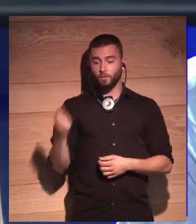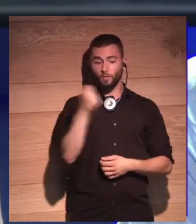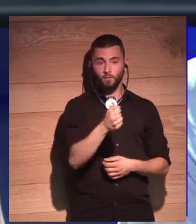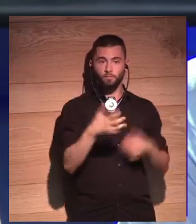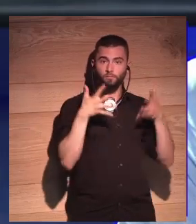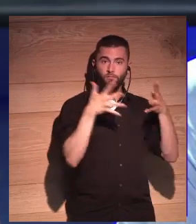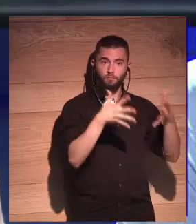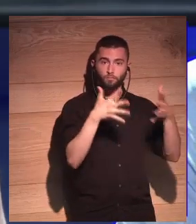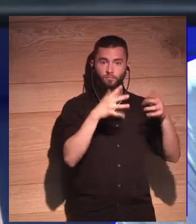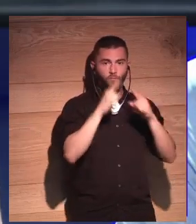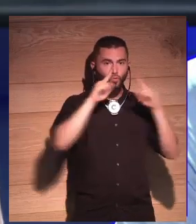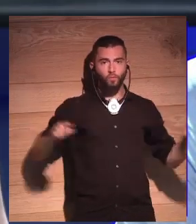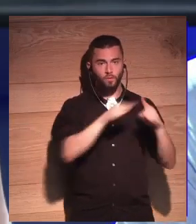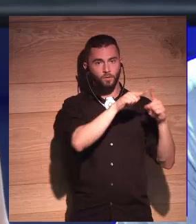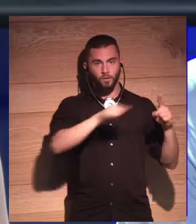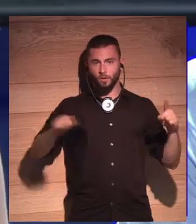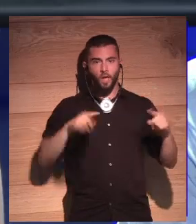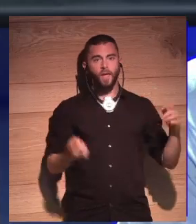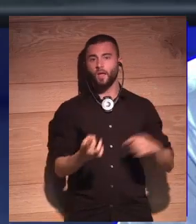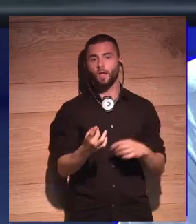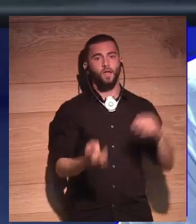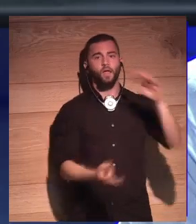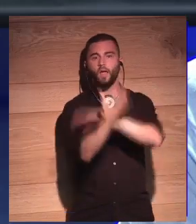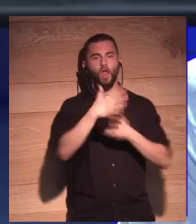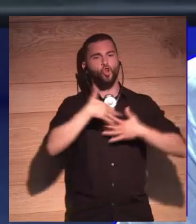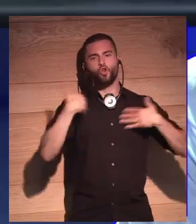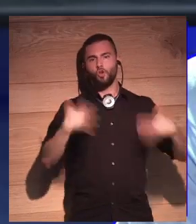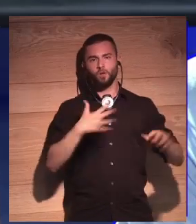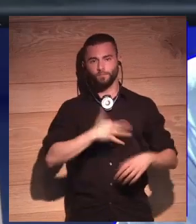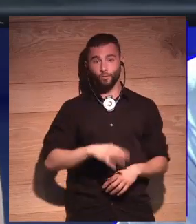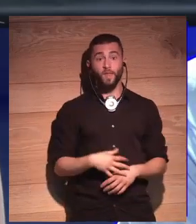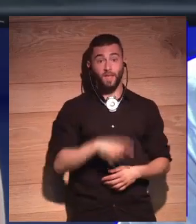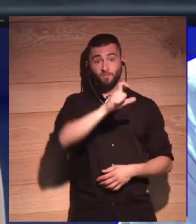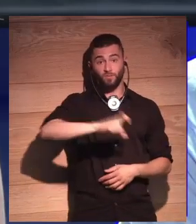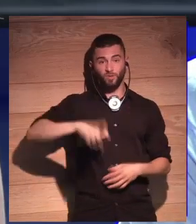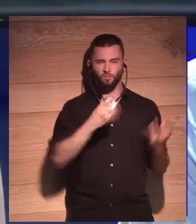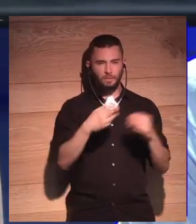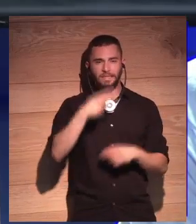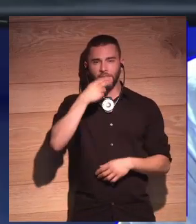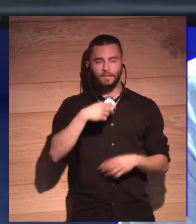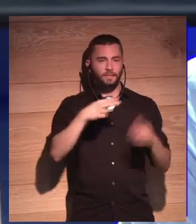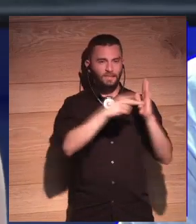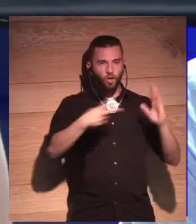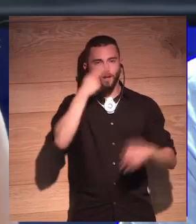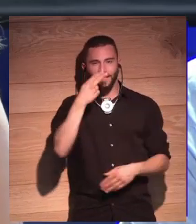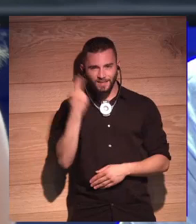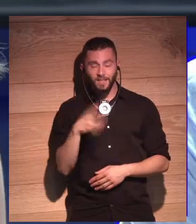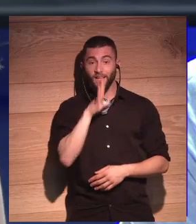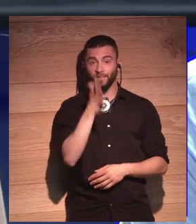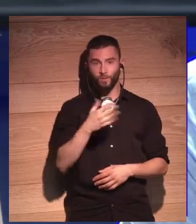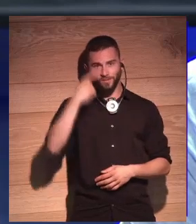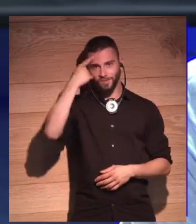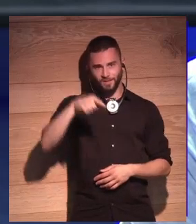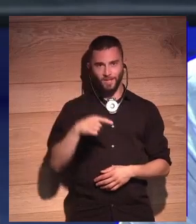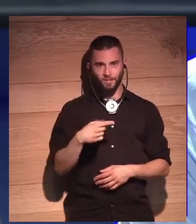y pueden crear algo, lo que quieran. Y muchos de ellos se interesan a la tecnología porque saben que es un vehículo para atraer